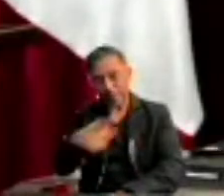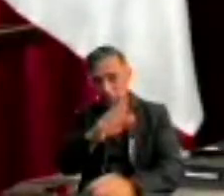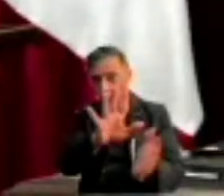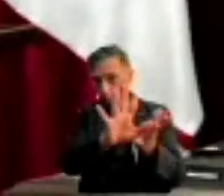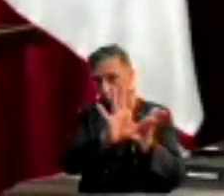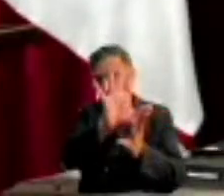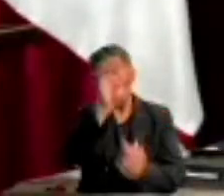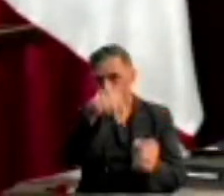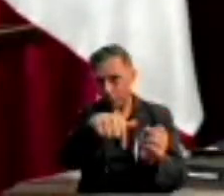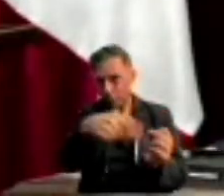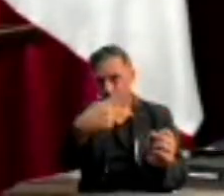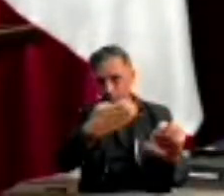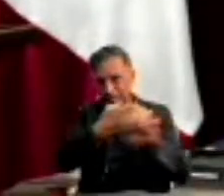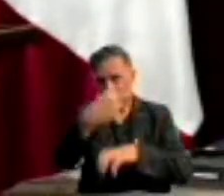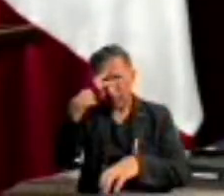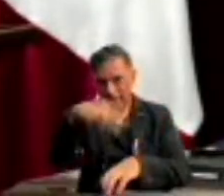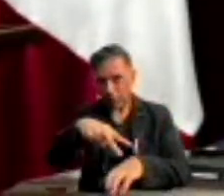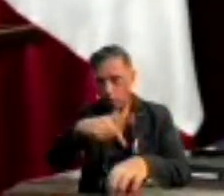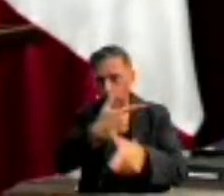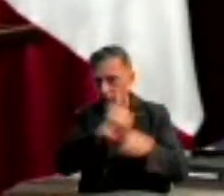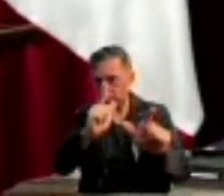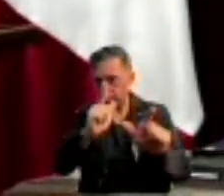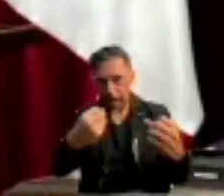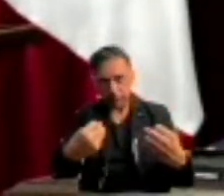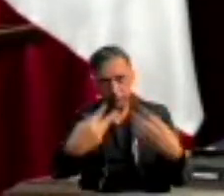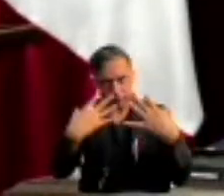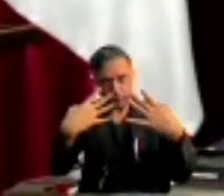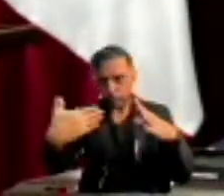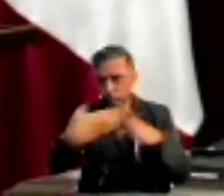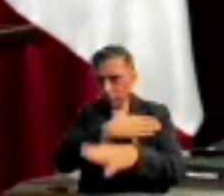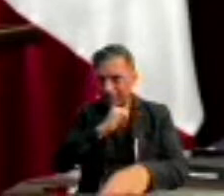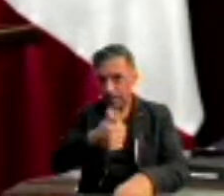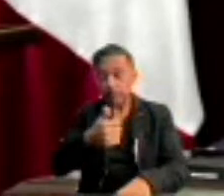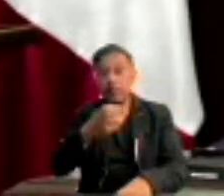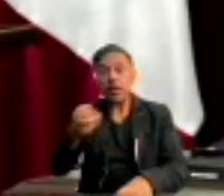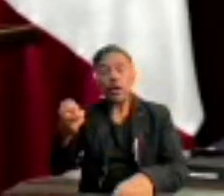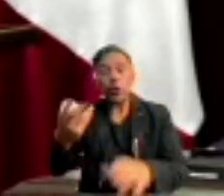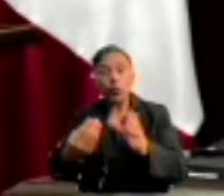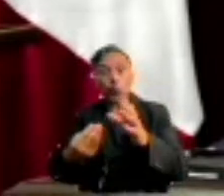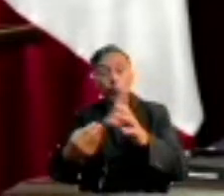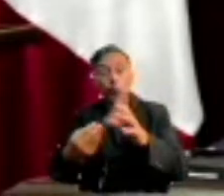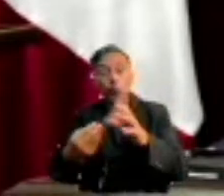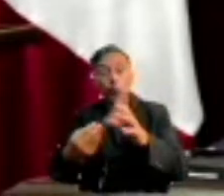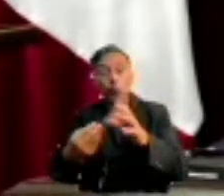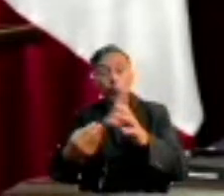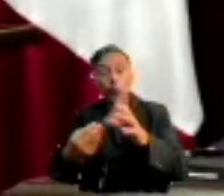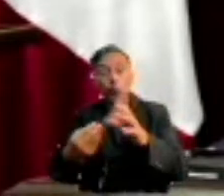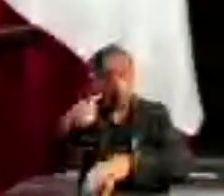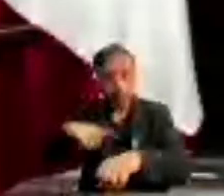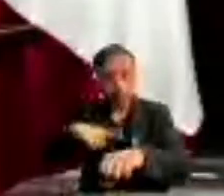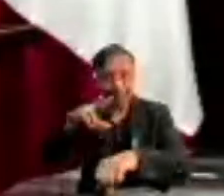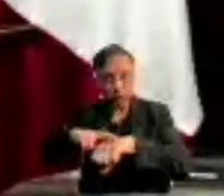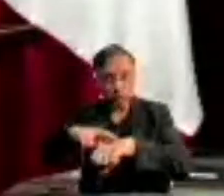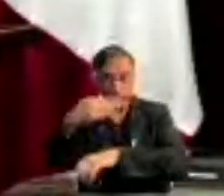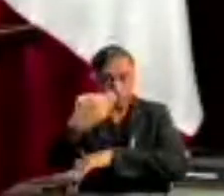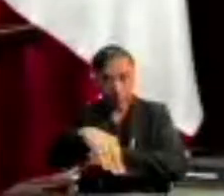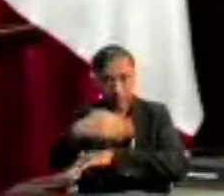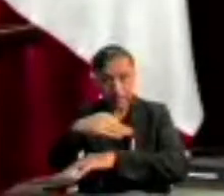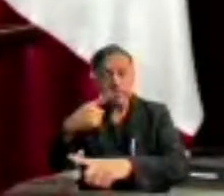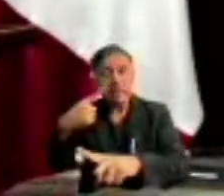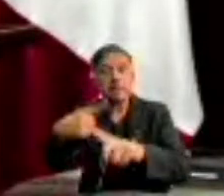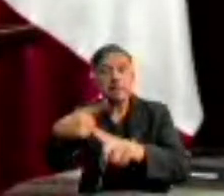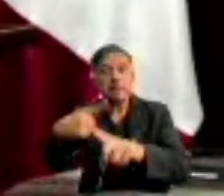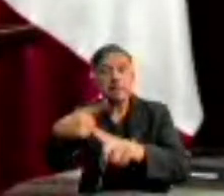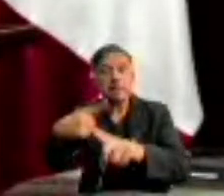Libre y Soberano de México, el nuevo gobernador interino debería de ser electo de entre los integrantes de la Cámara de Diputados